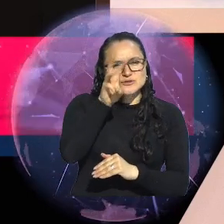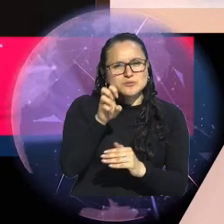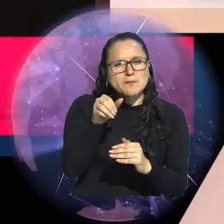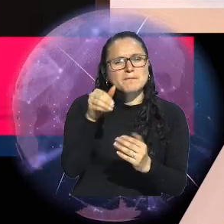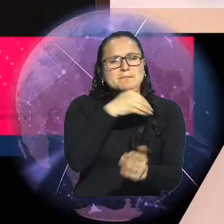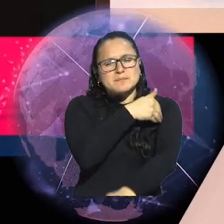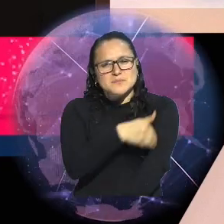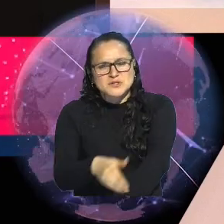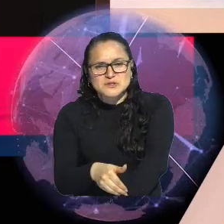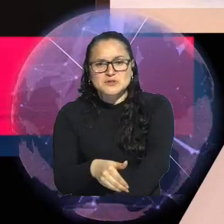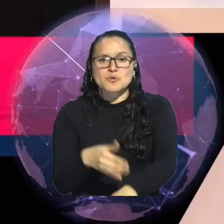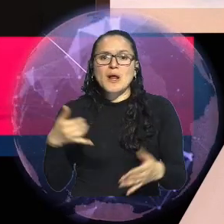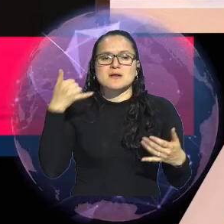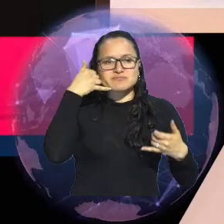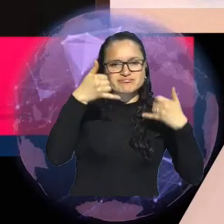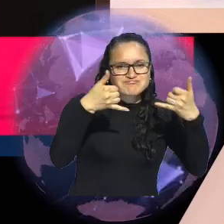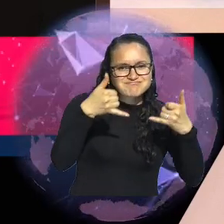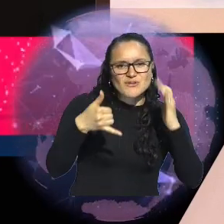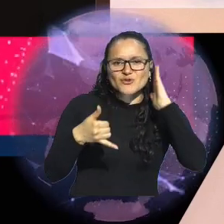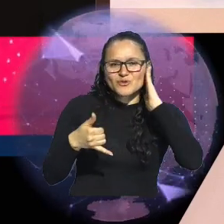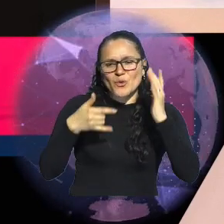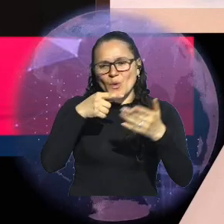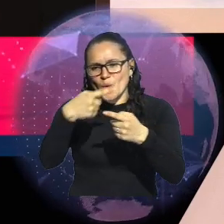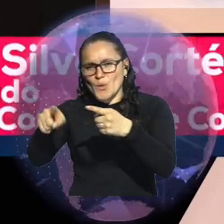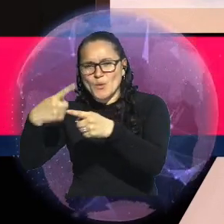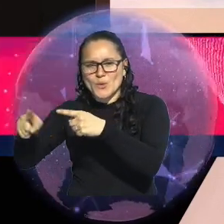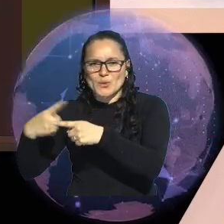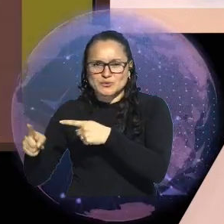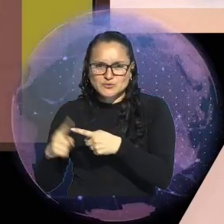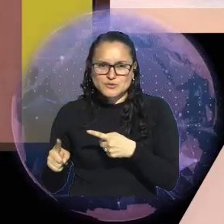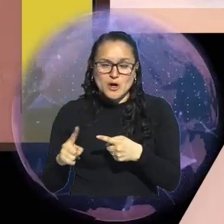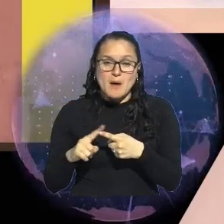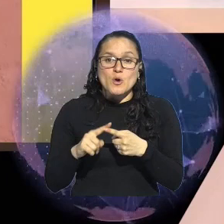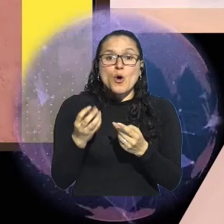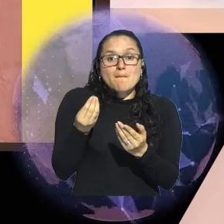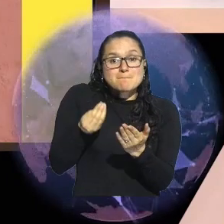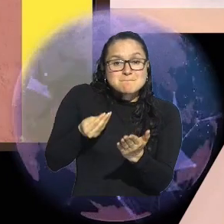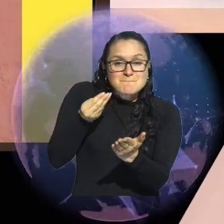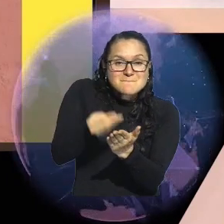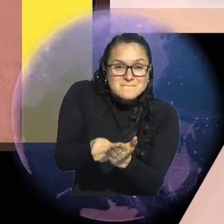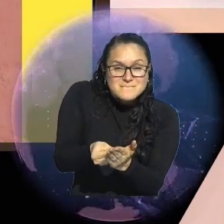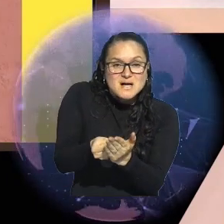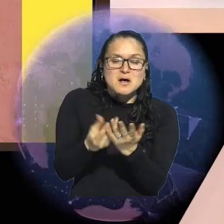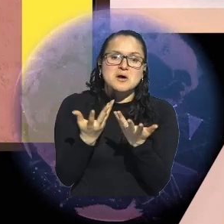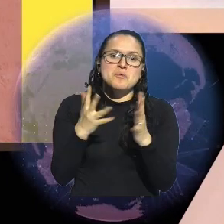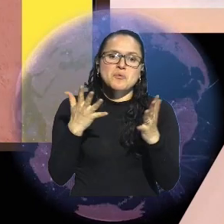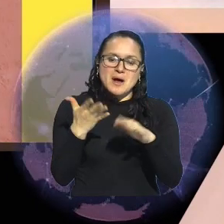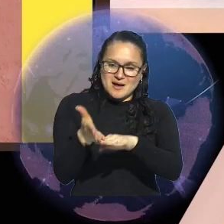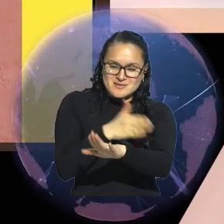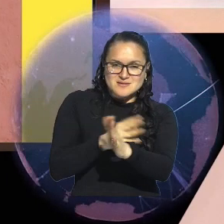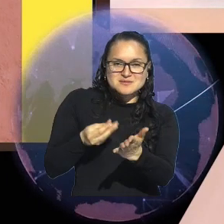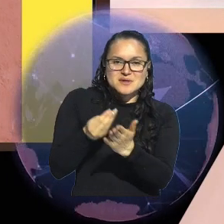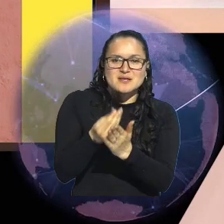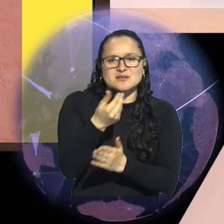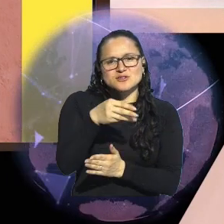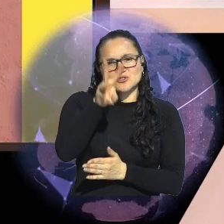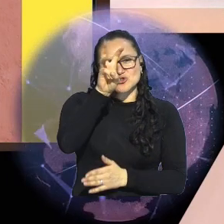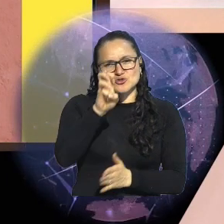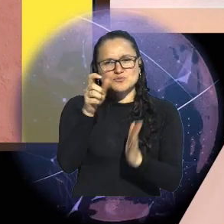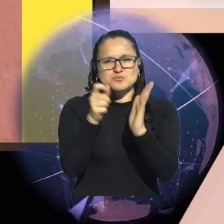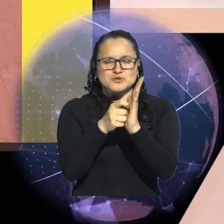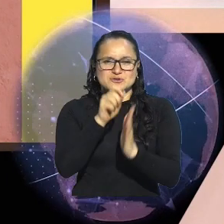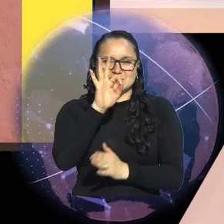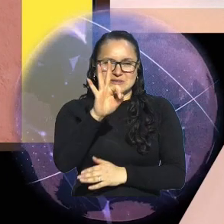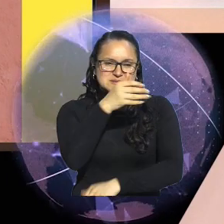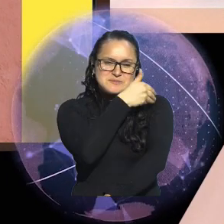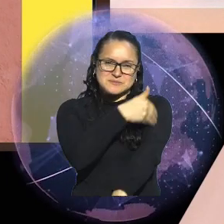font los accesos de modalidad prepago alcanzaron un valor cercano a los 18 puntos 3 millones es decir